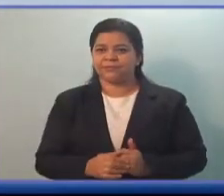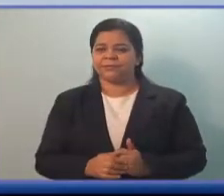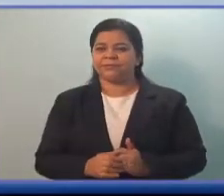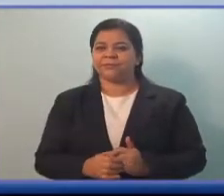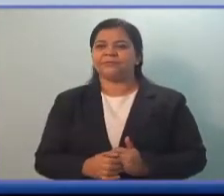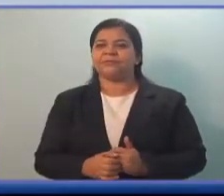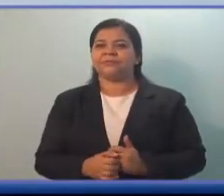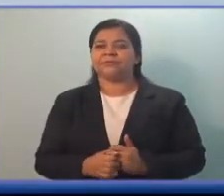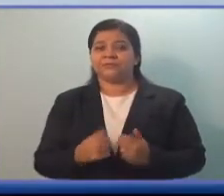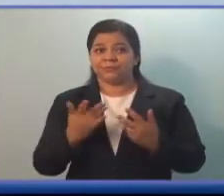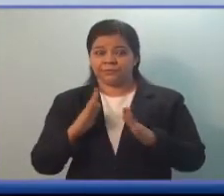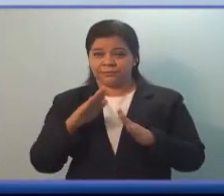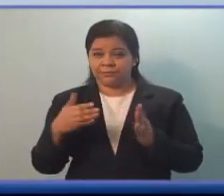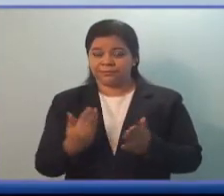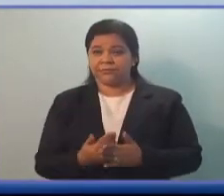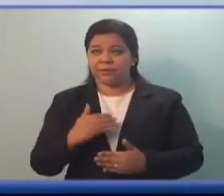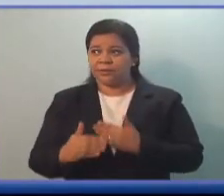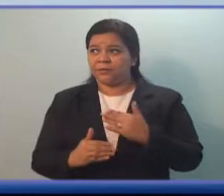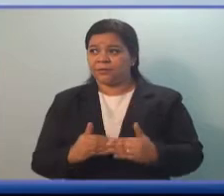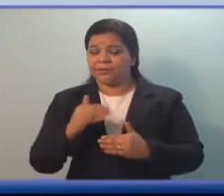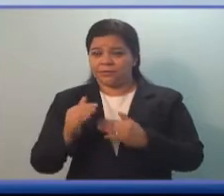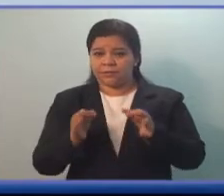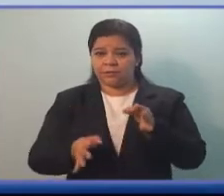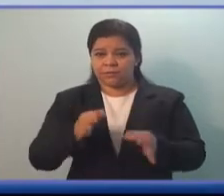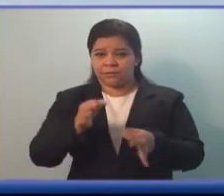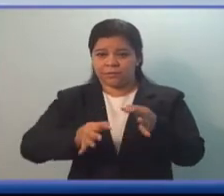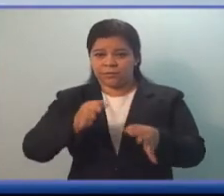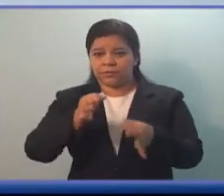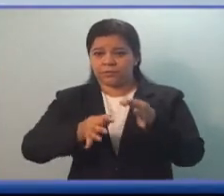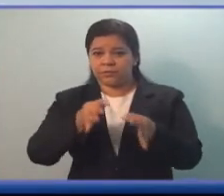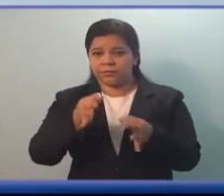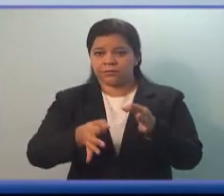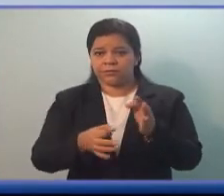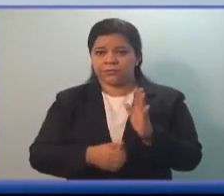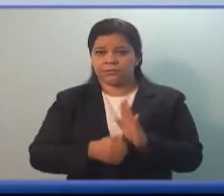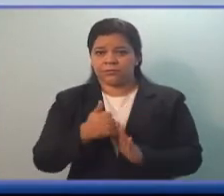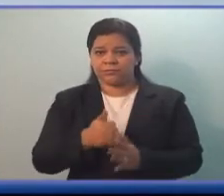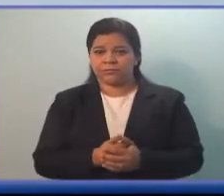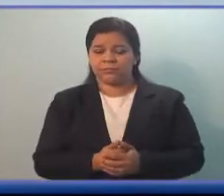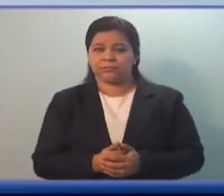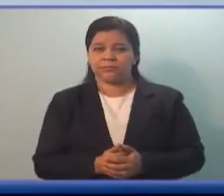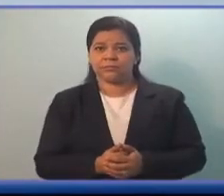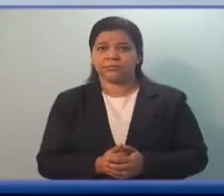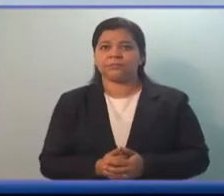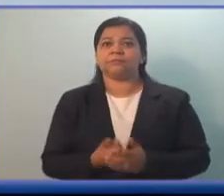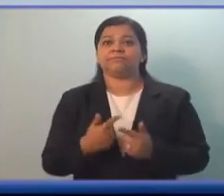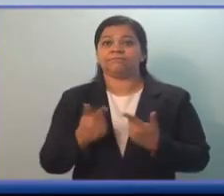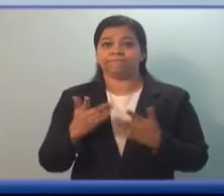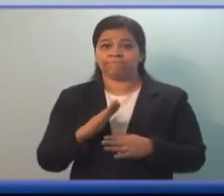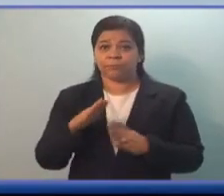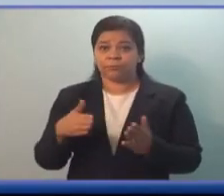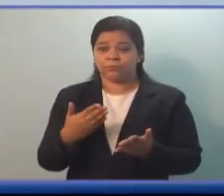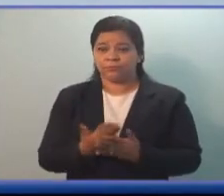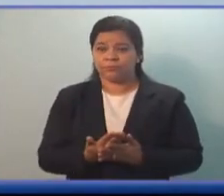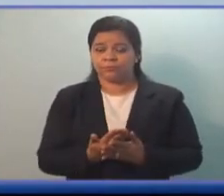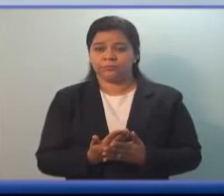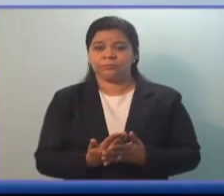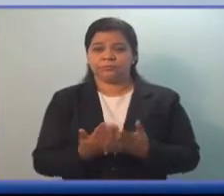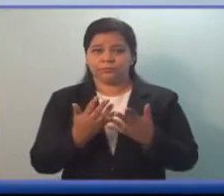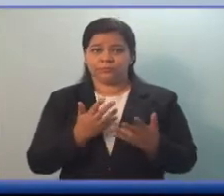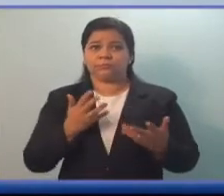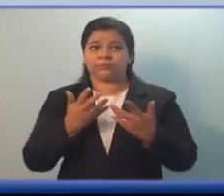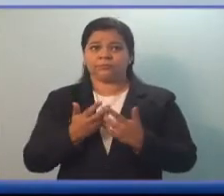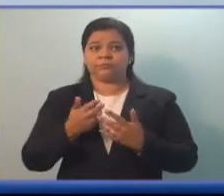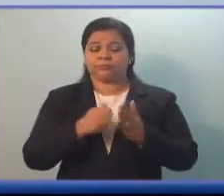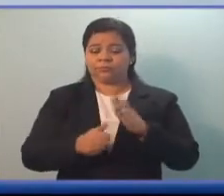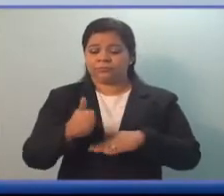jefe del Departamento de Ciencias Jurídicas, he sido examinador de seminarios de graduación, en la parte